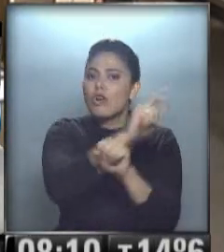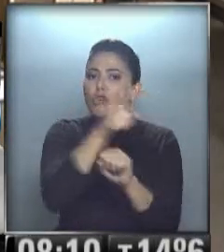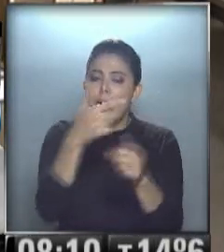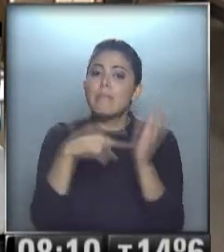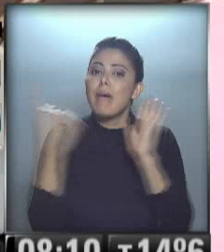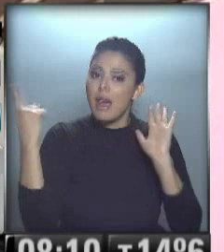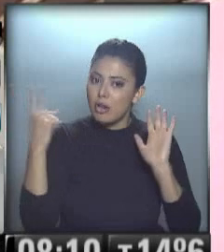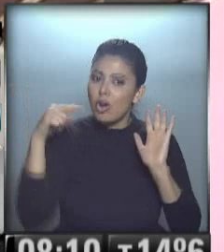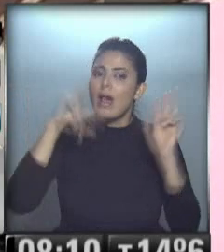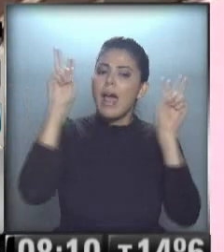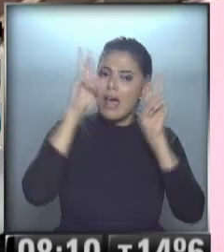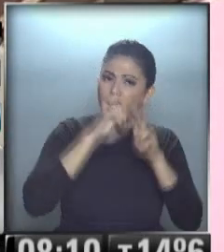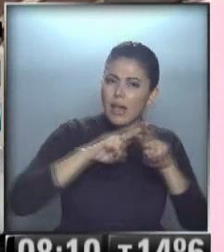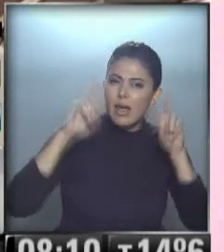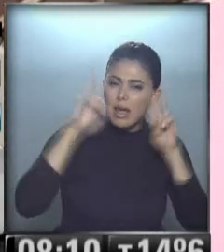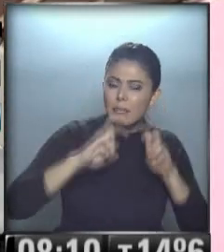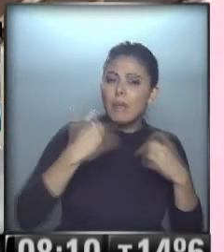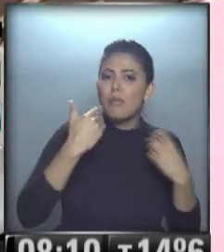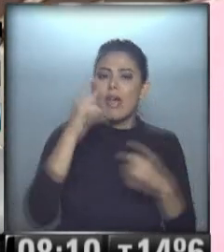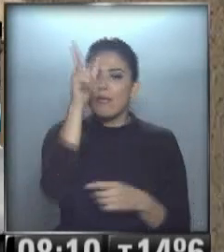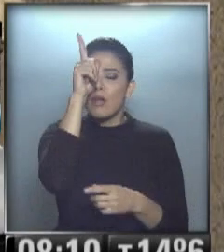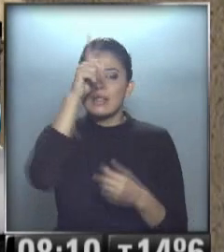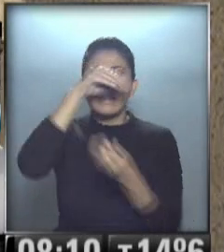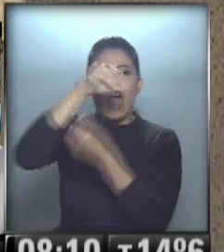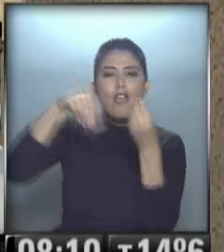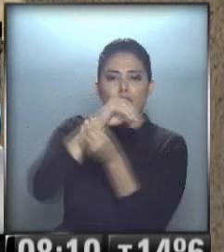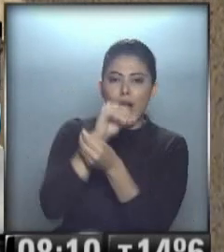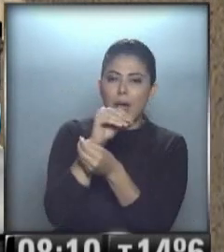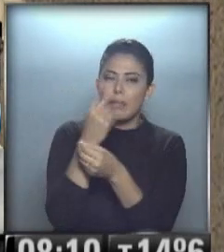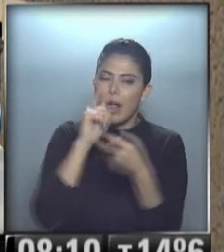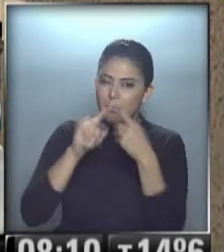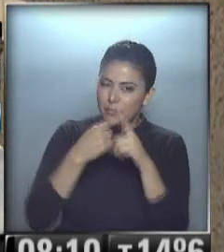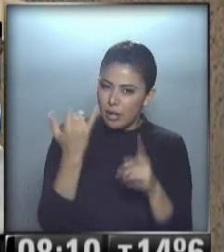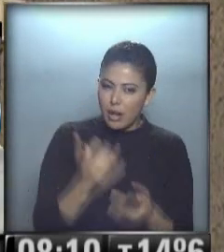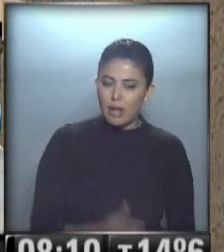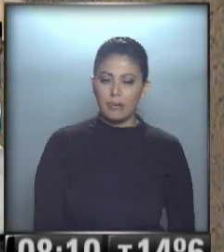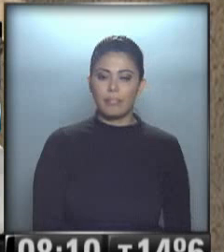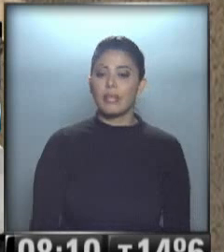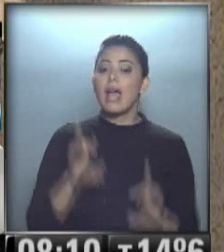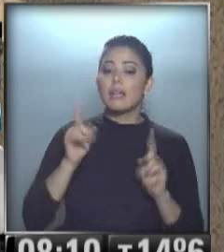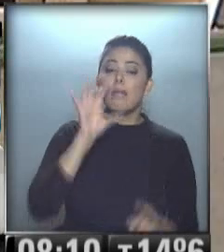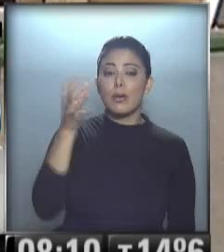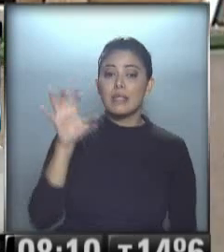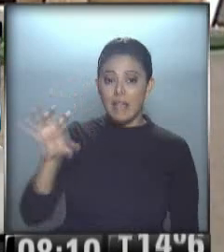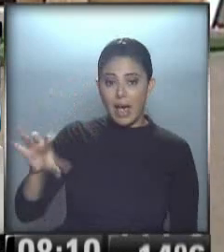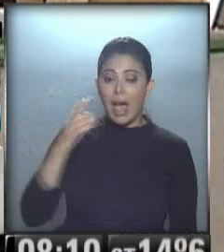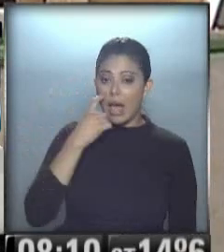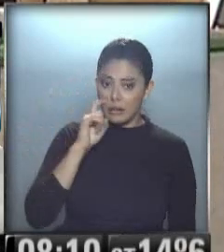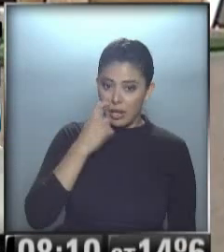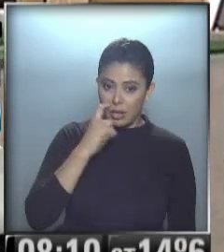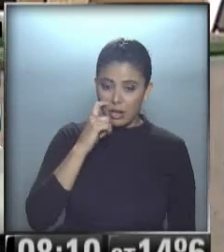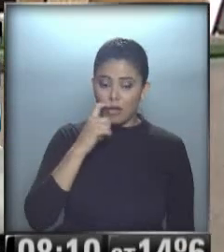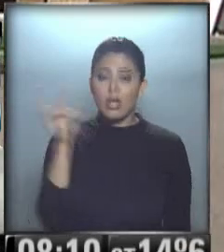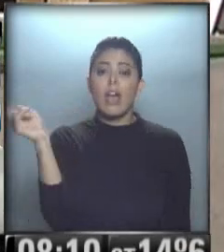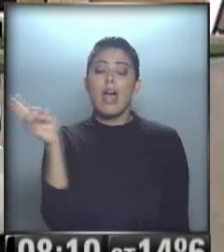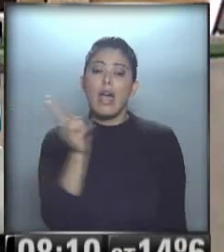se investigan posibles vínculos familiares con los imputados. Por otra parte, en Entre Ríos, el procurador del Superior Tribunal de